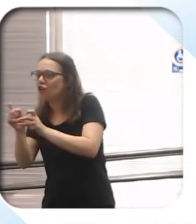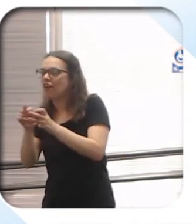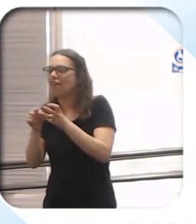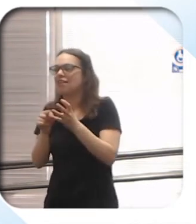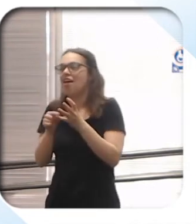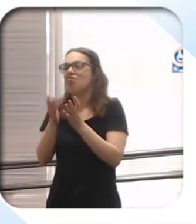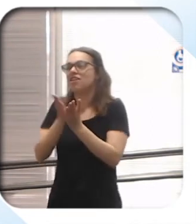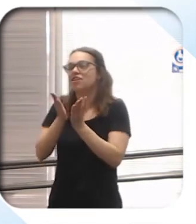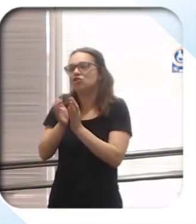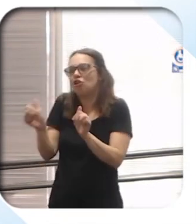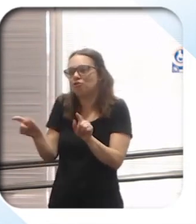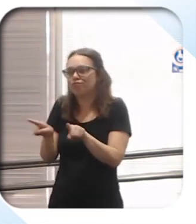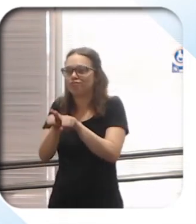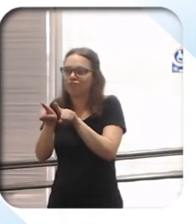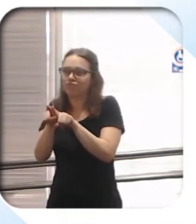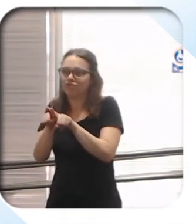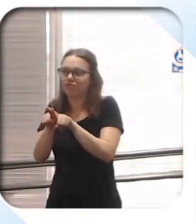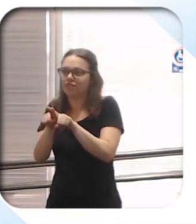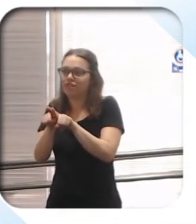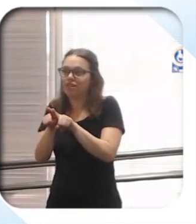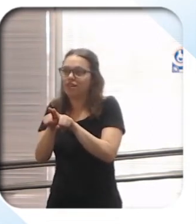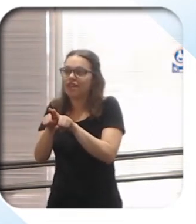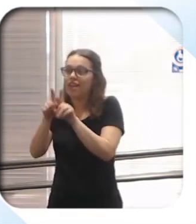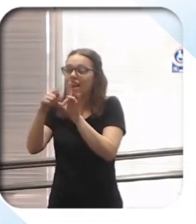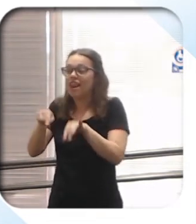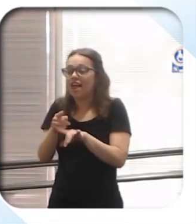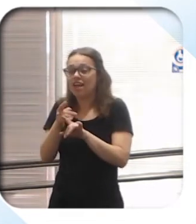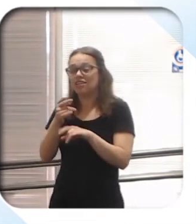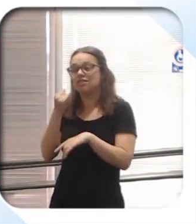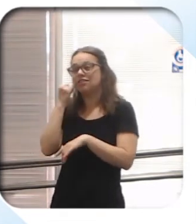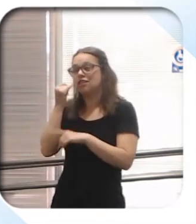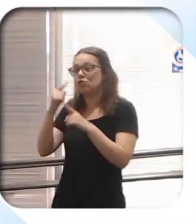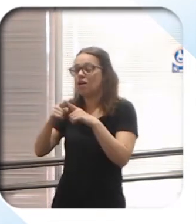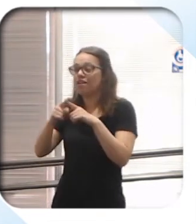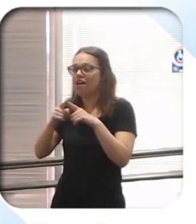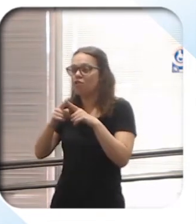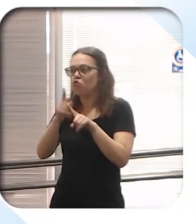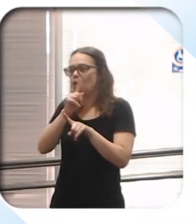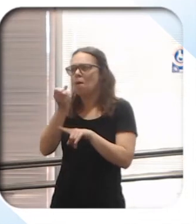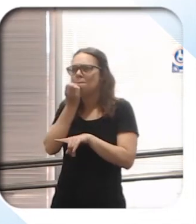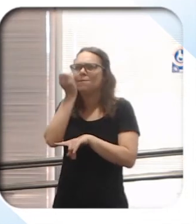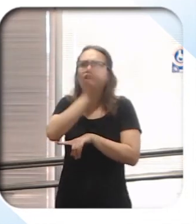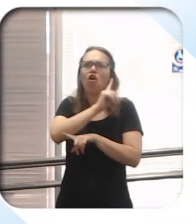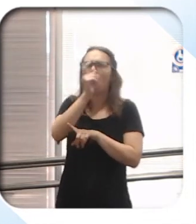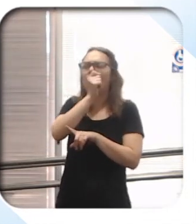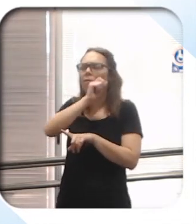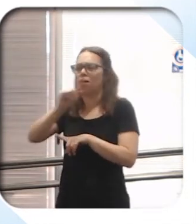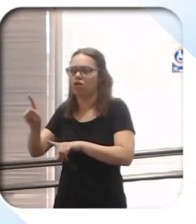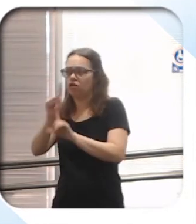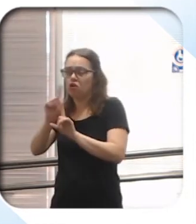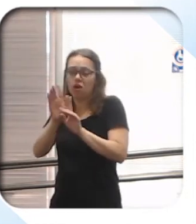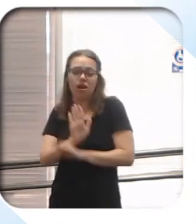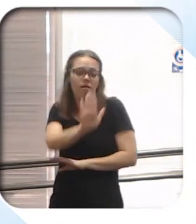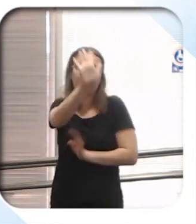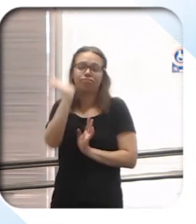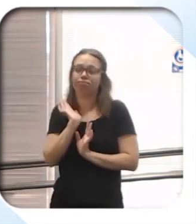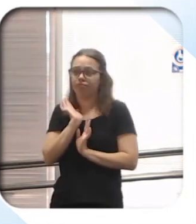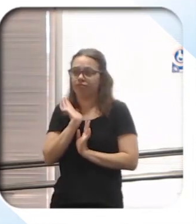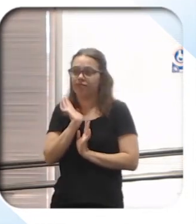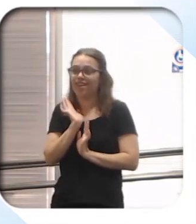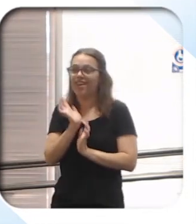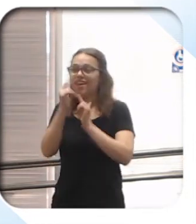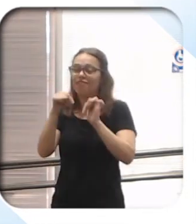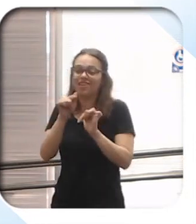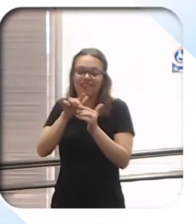pareja. La sexualidad del discapacitado no es mejor ni peor, es la suya. Es la suya propia y se ve influida mucho